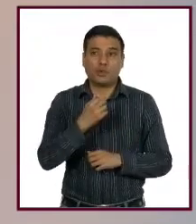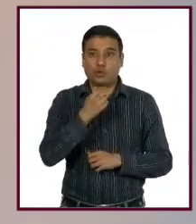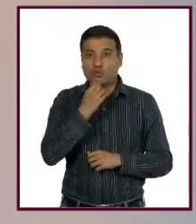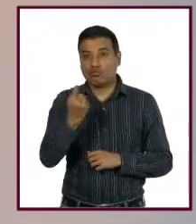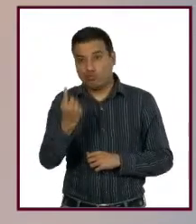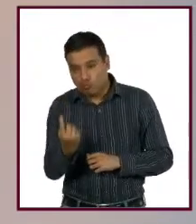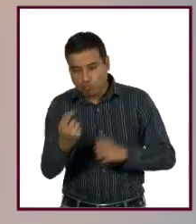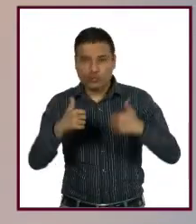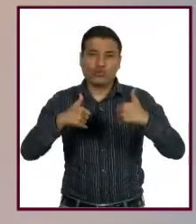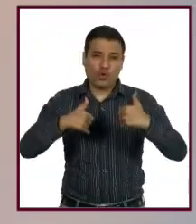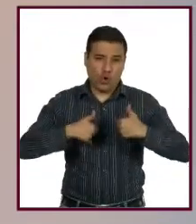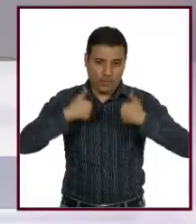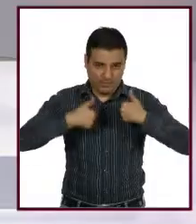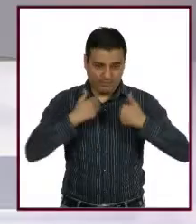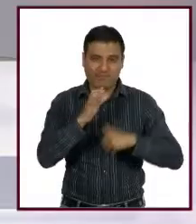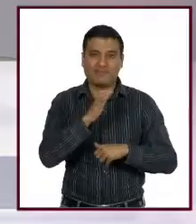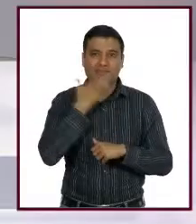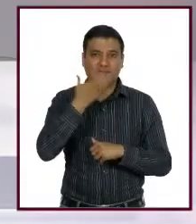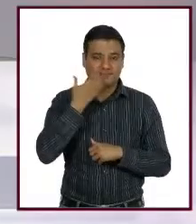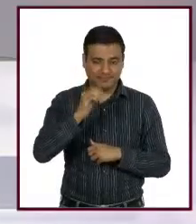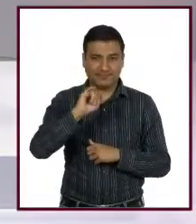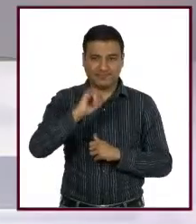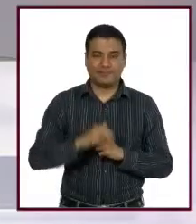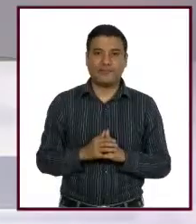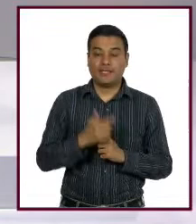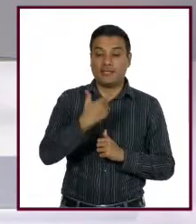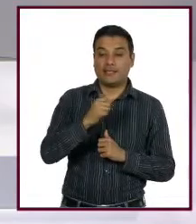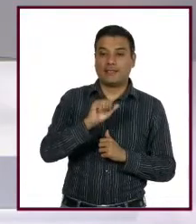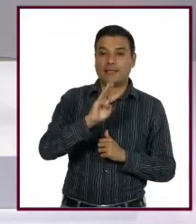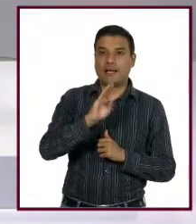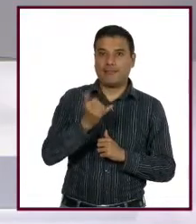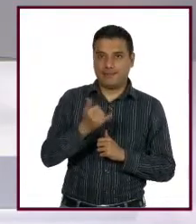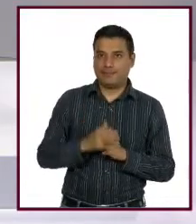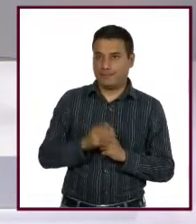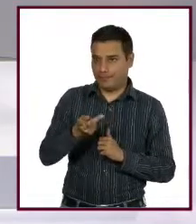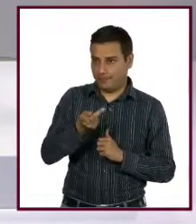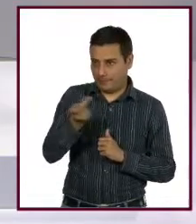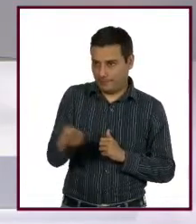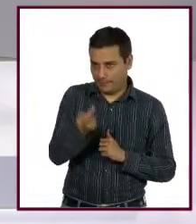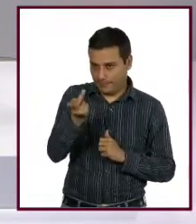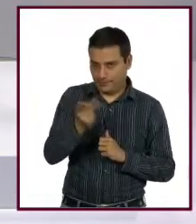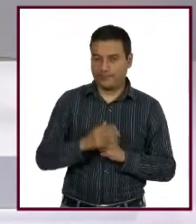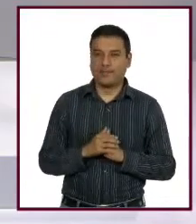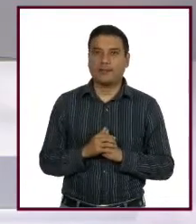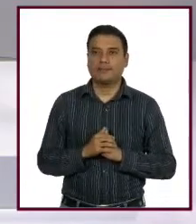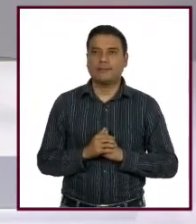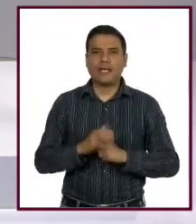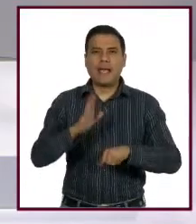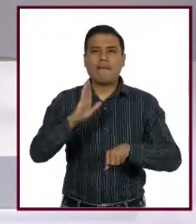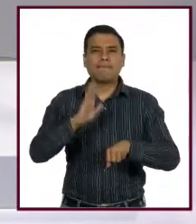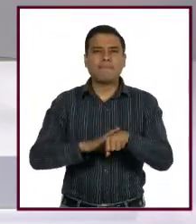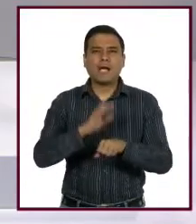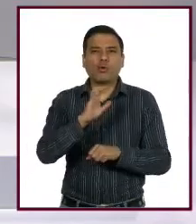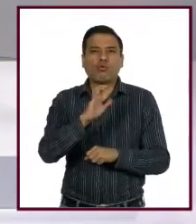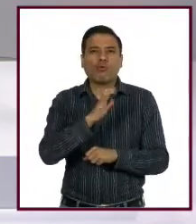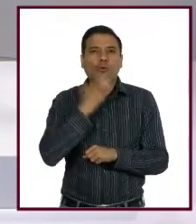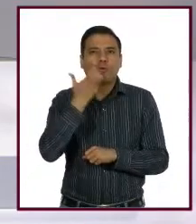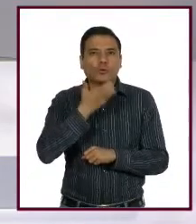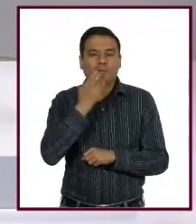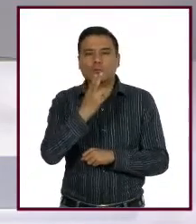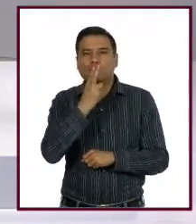o en la adolescencia. Muchas gracias. Gaby Cerezo, ¿cuál es la forma de consumo más usada y cuál